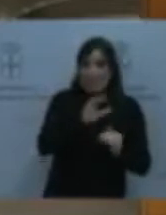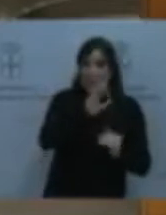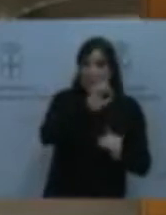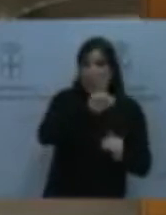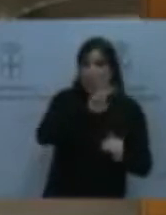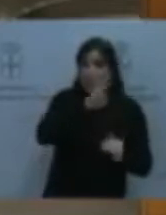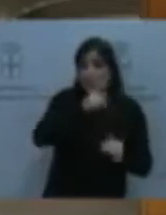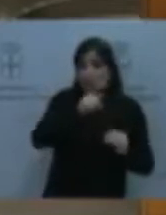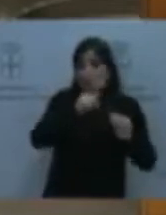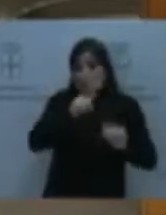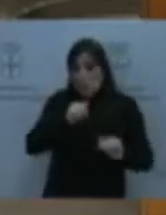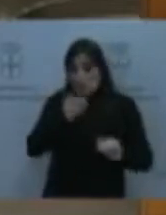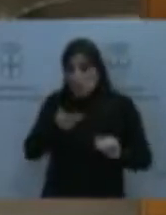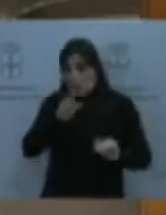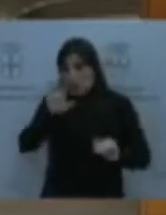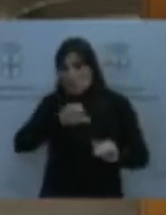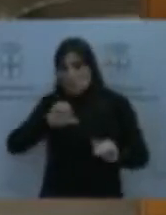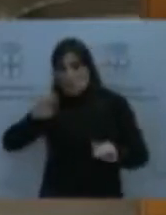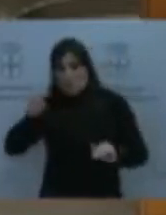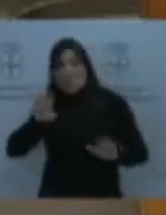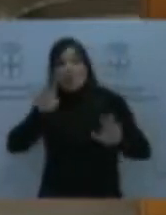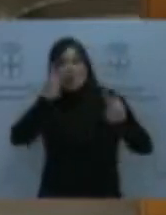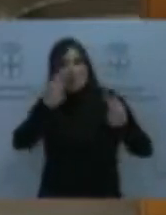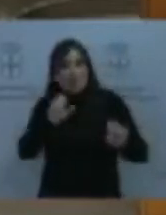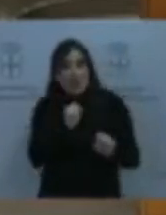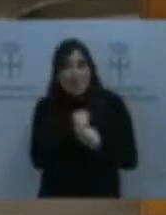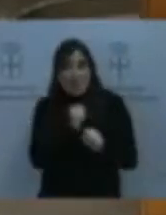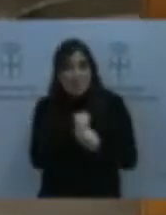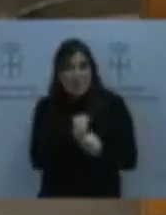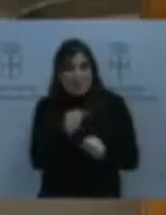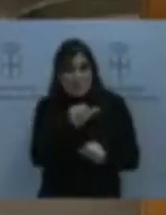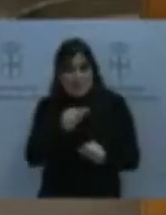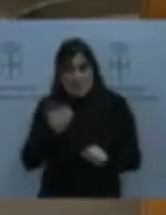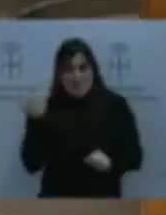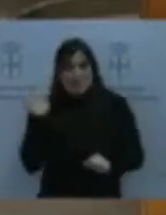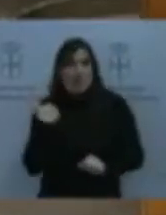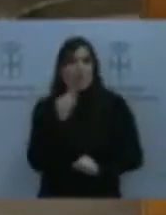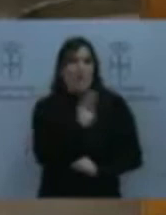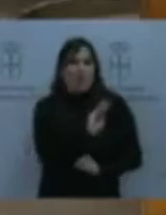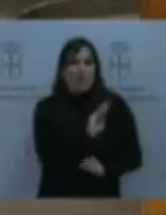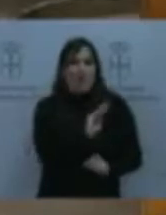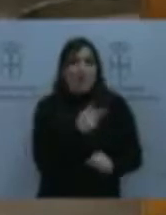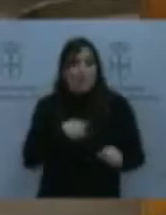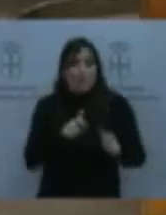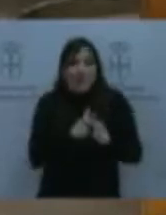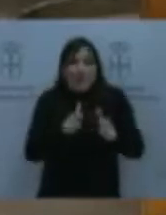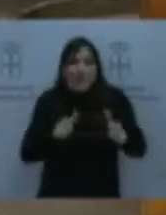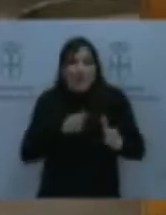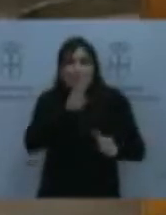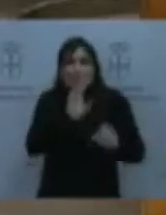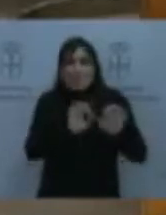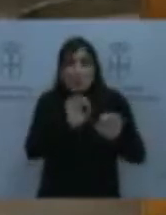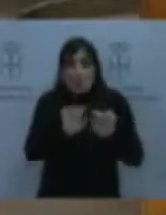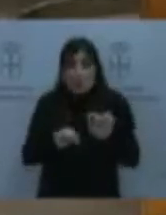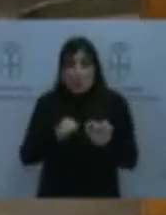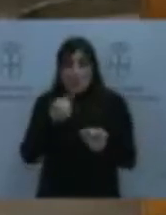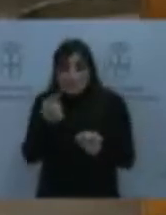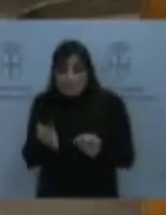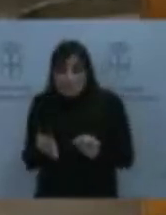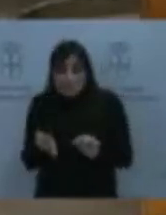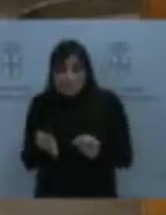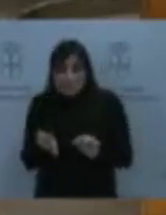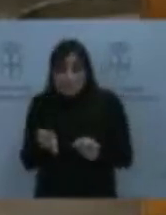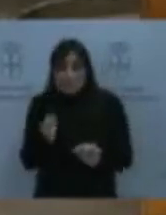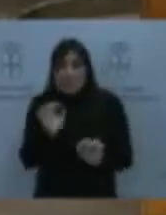Yo le preguntaba hace unas semanas que de qué nos servía crecer al 3% si luego resulta que nos encontrábamos que la tasa de temporalidad era 9 de cada 10 contratos,